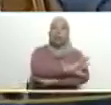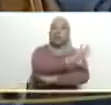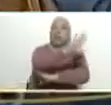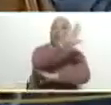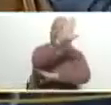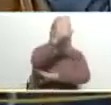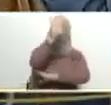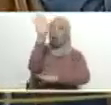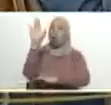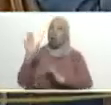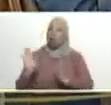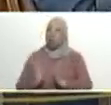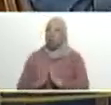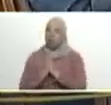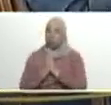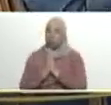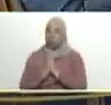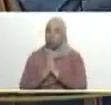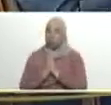espero